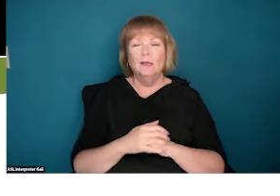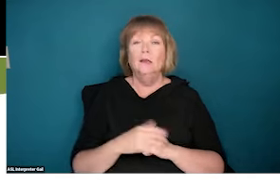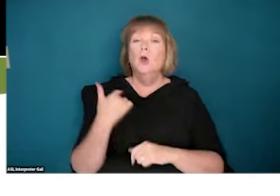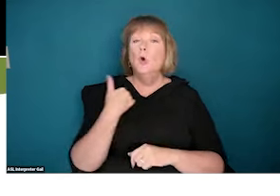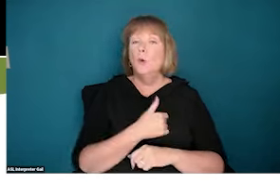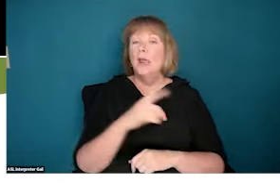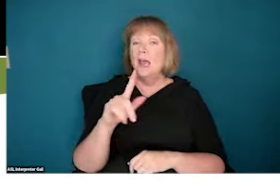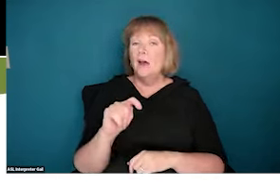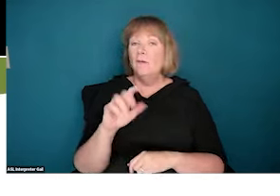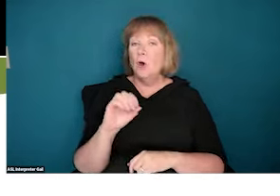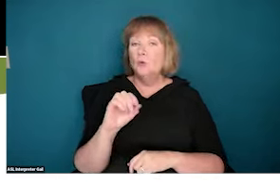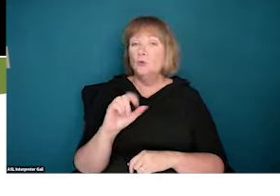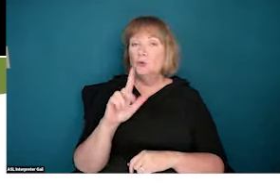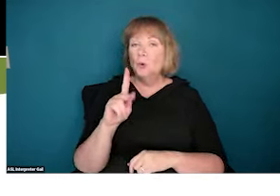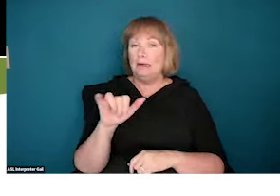Nosotros tenemos